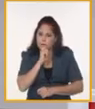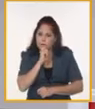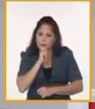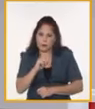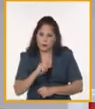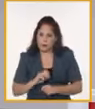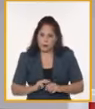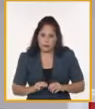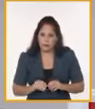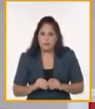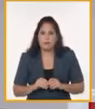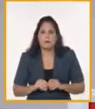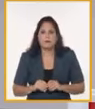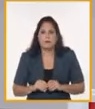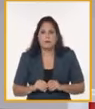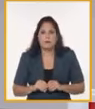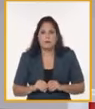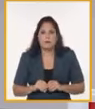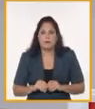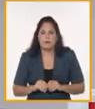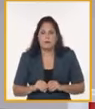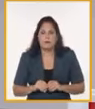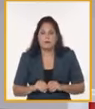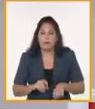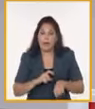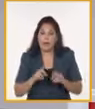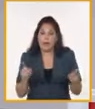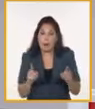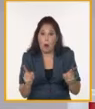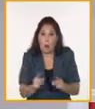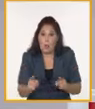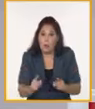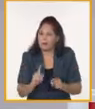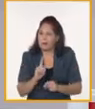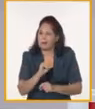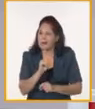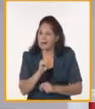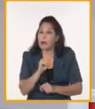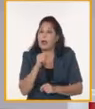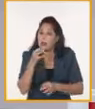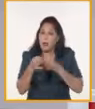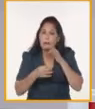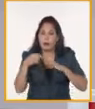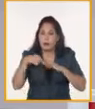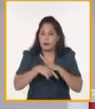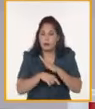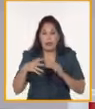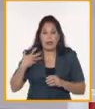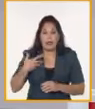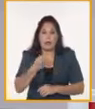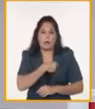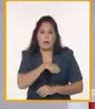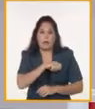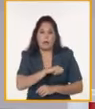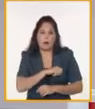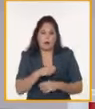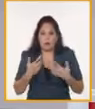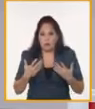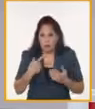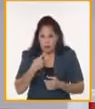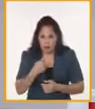eh cumplir esos términos Y eso también ha ha traído mucha eh opiniones y que es de la población porque me dicen Bueno pero me